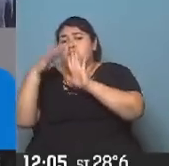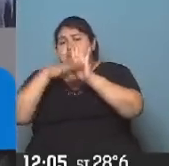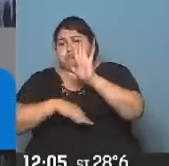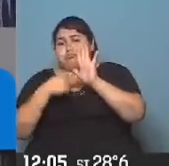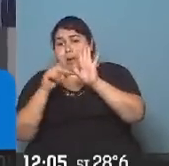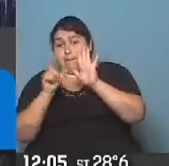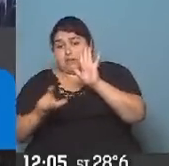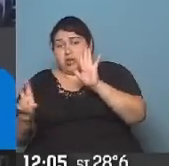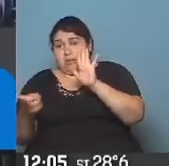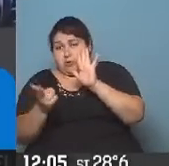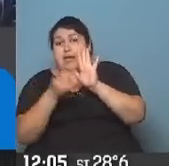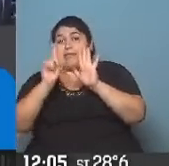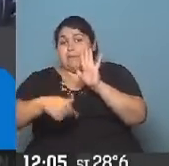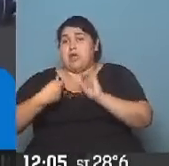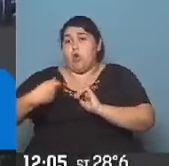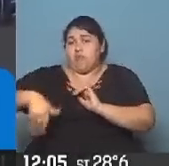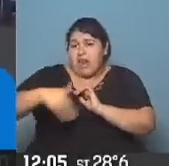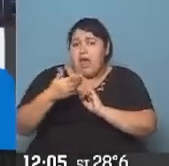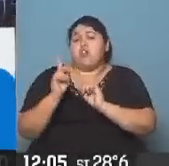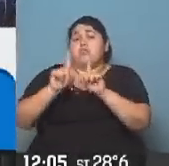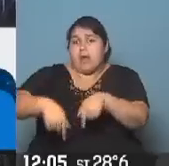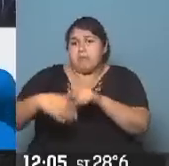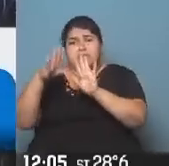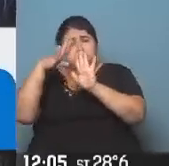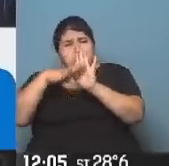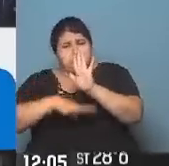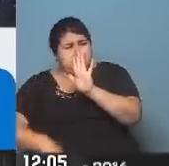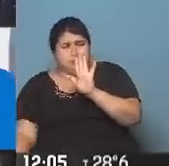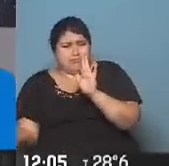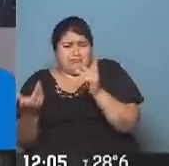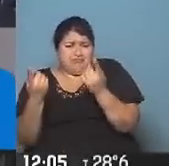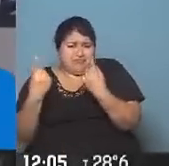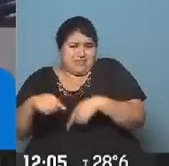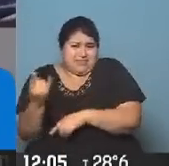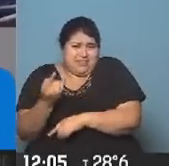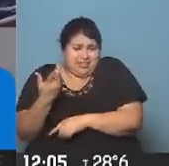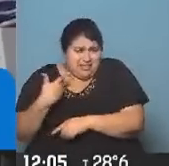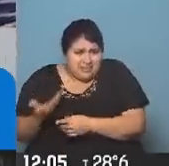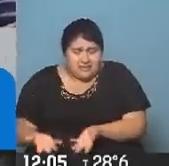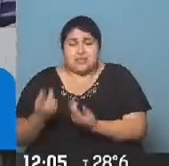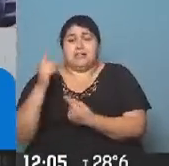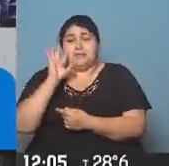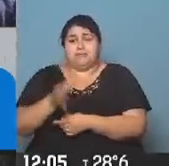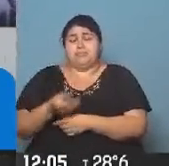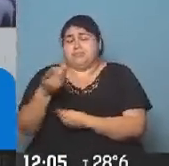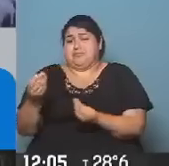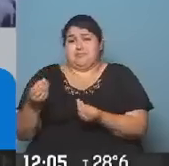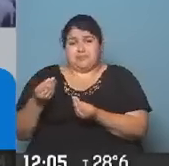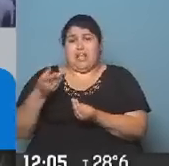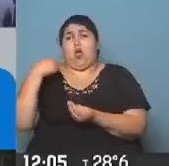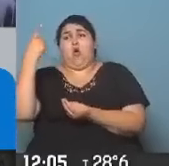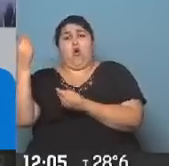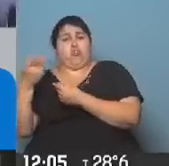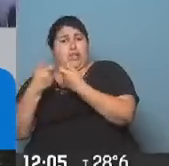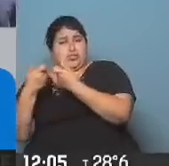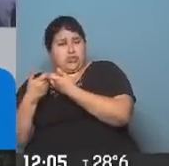también figuran 6.000 jubilados que no están, un montón de irregularidades. O sea, votaron en la elección compañeros que pertenecen a otro sindicato,